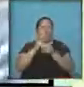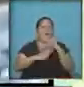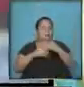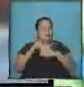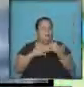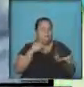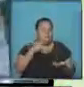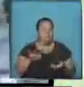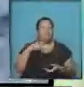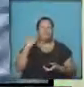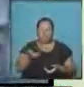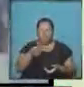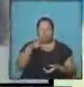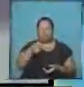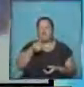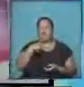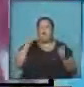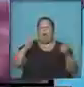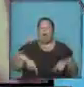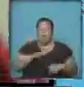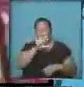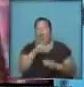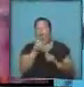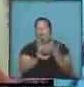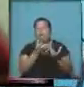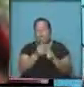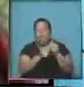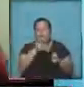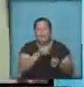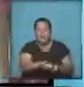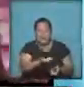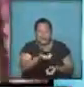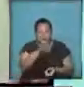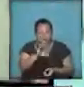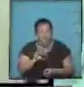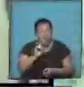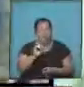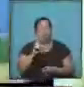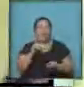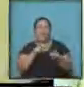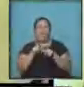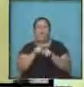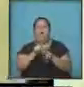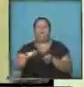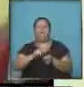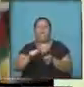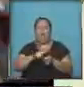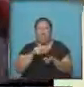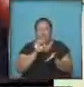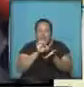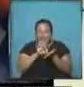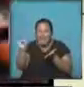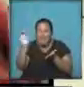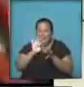casera. Uh-huh. Y a veces entonces, al no saber, no solamente encender una mecha, sino similar a un fósforo, rozar contra